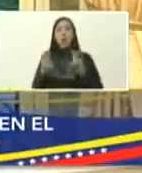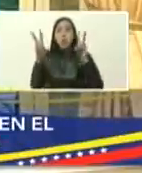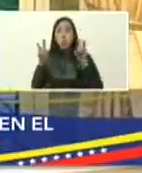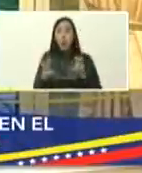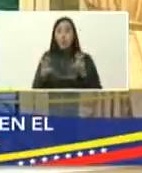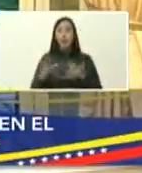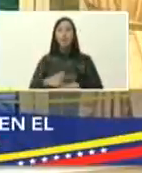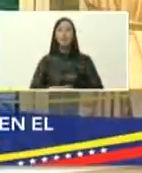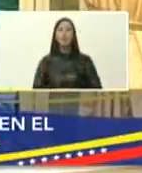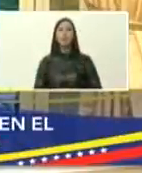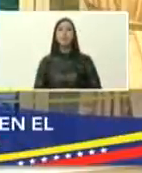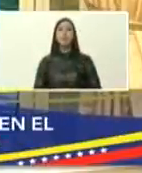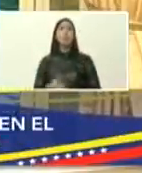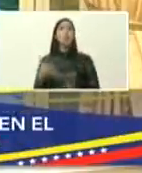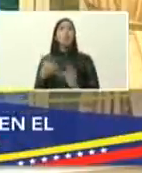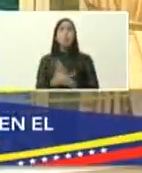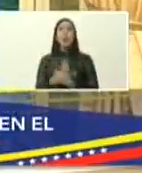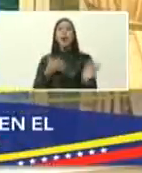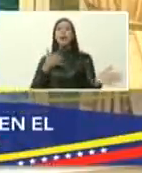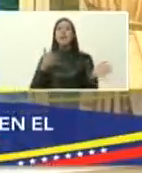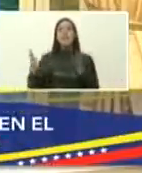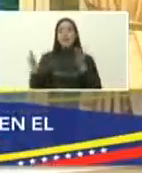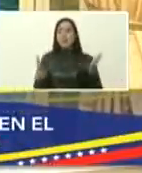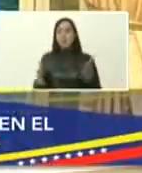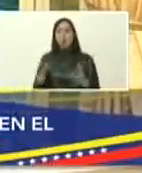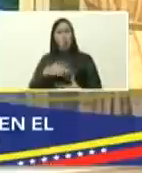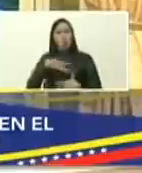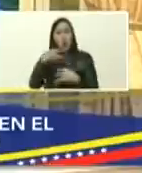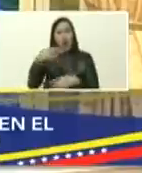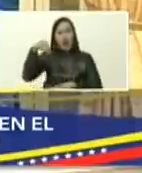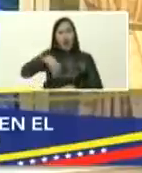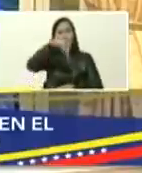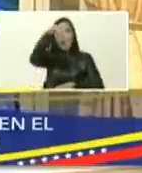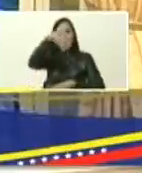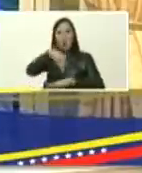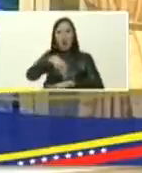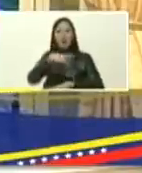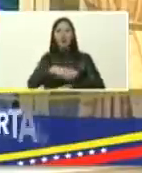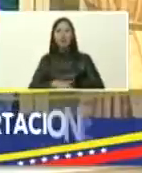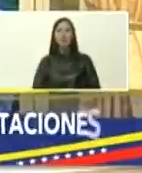Una economía que esté al servicio de los intereses nacionales.